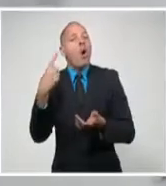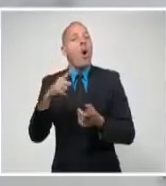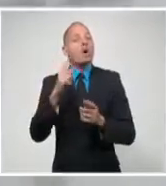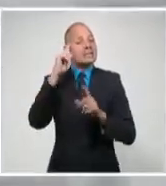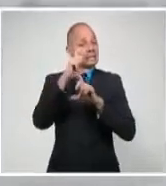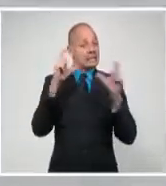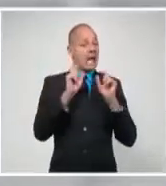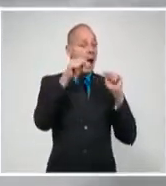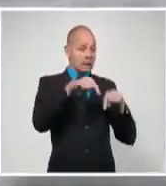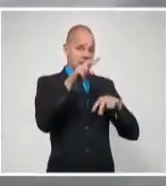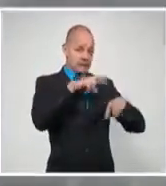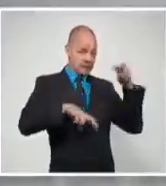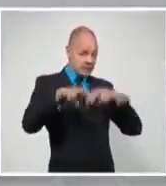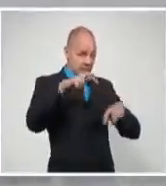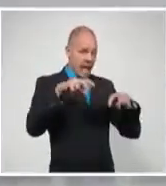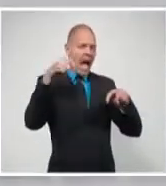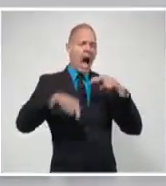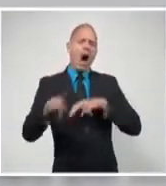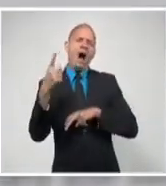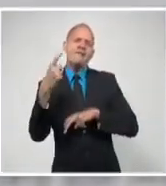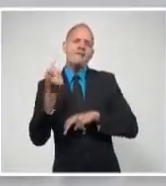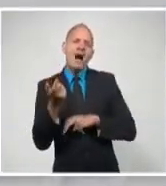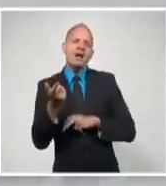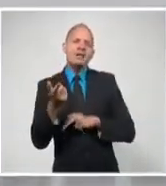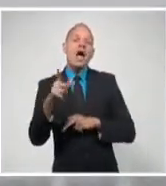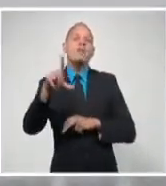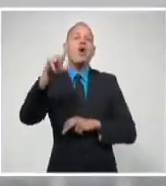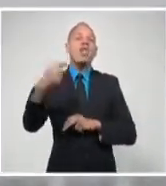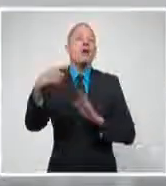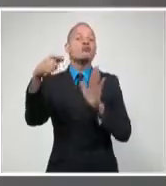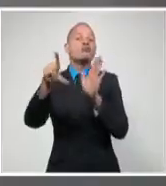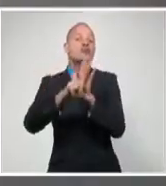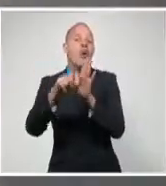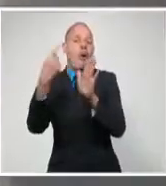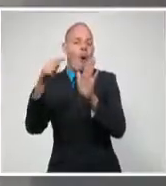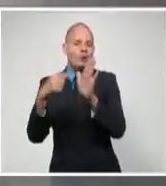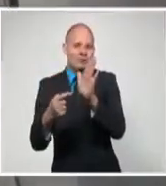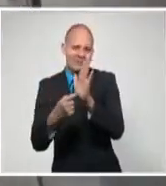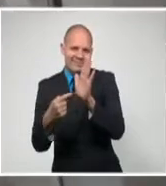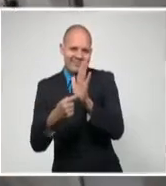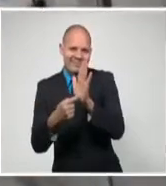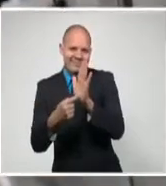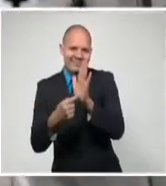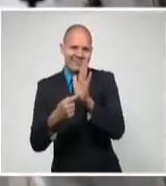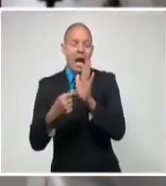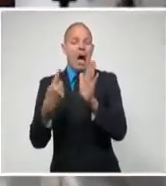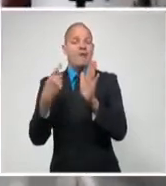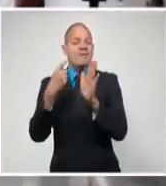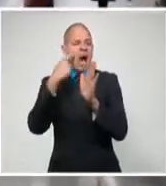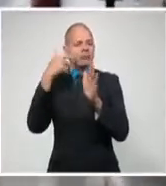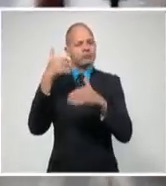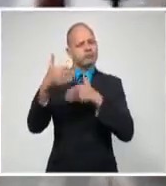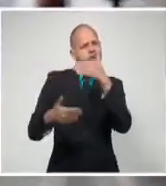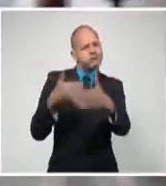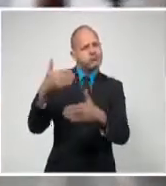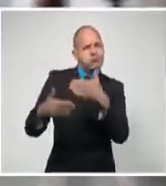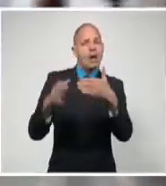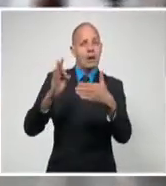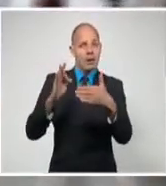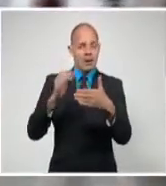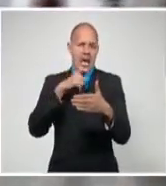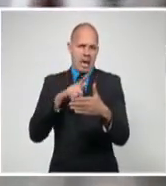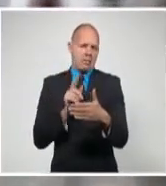hasta entonces con la creación de este contrato, que fue también innovador y novedoso, que es donde se logró el intercambio entre grandes profesionales